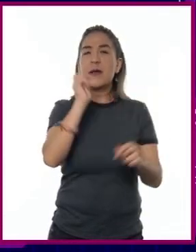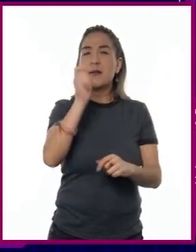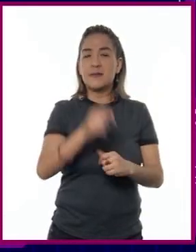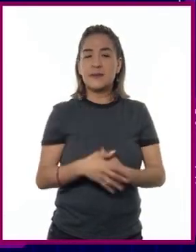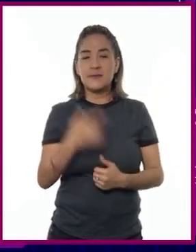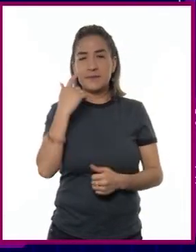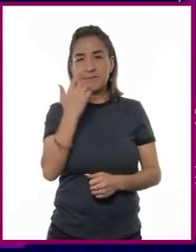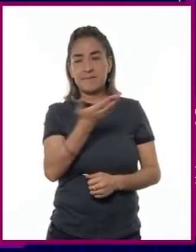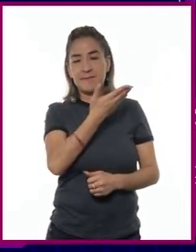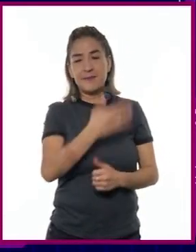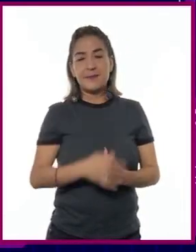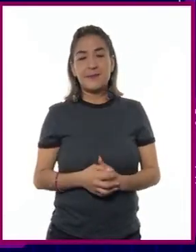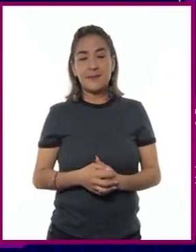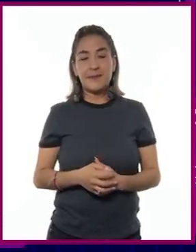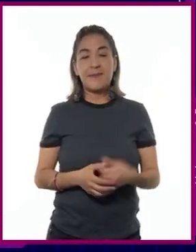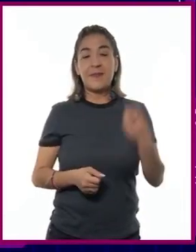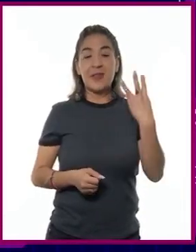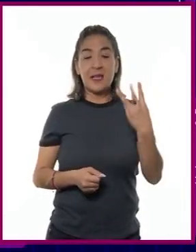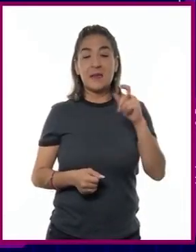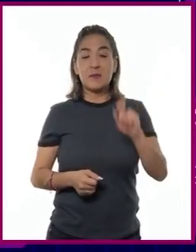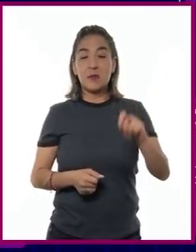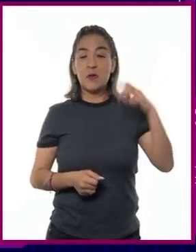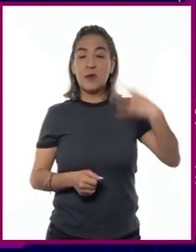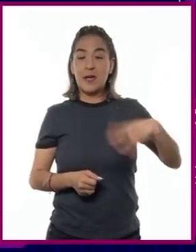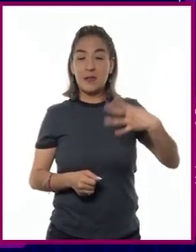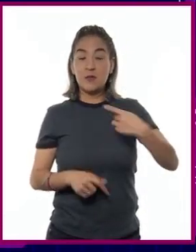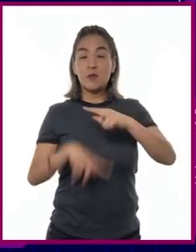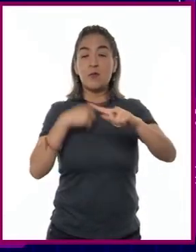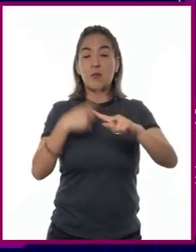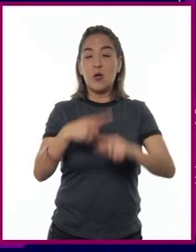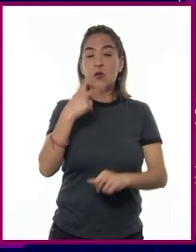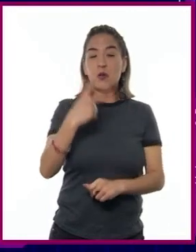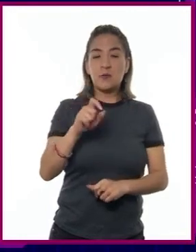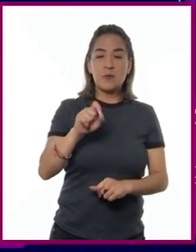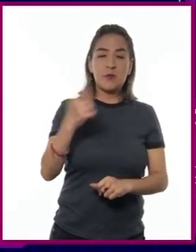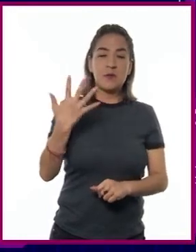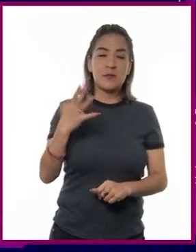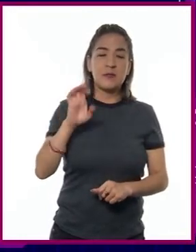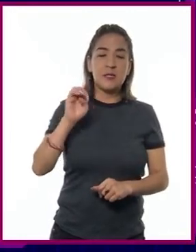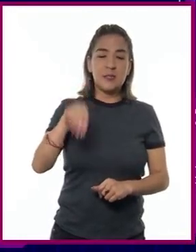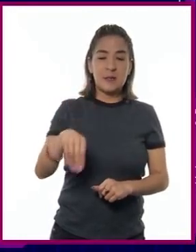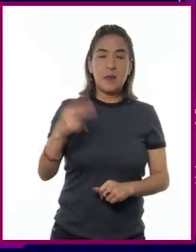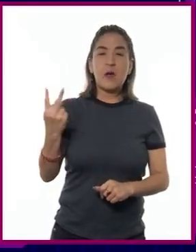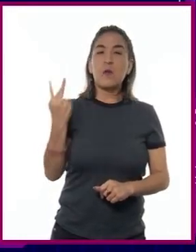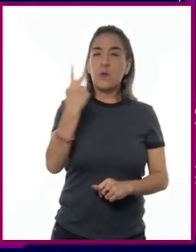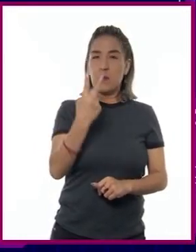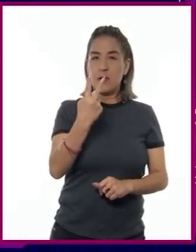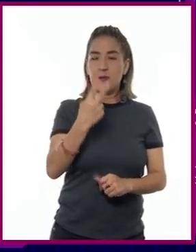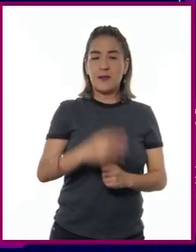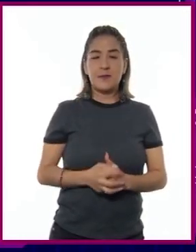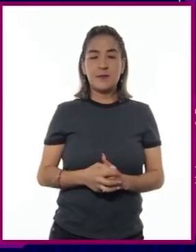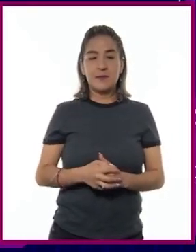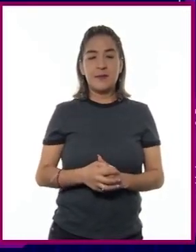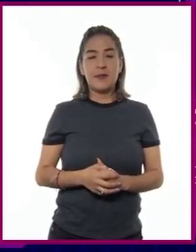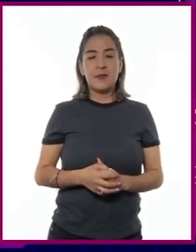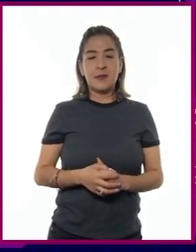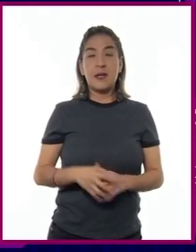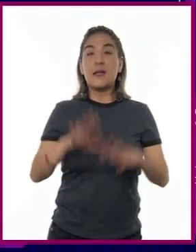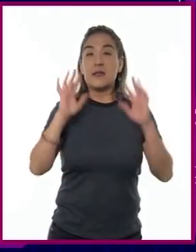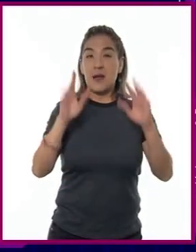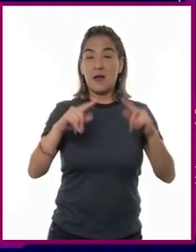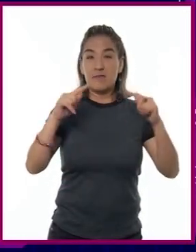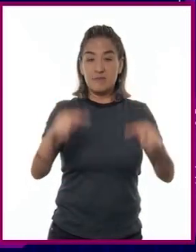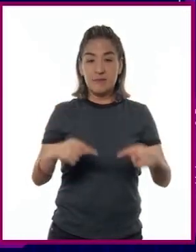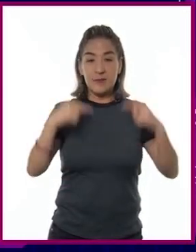como 3.14 por 2.5 centímetros al cuadrado. Al